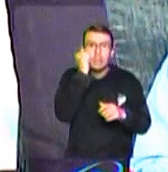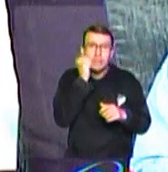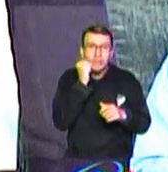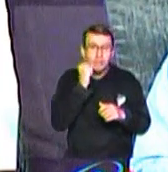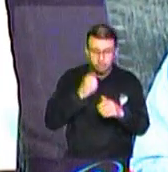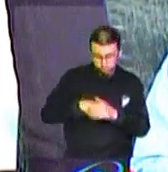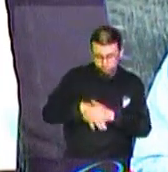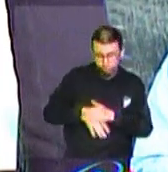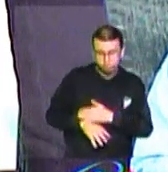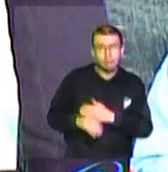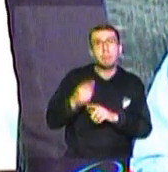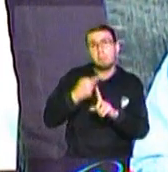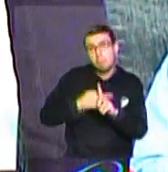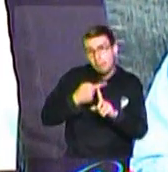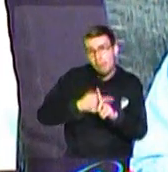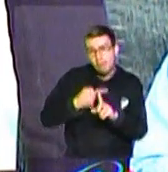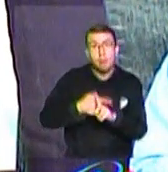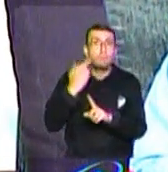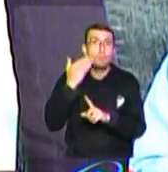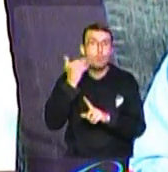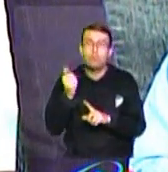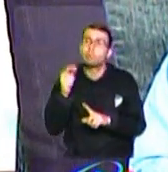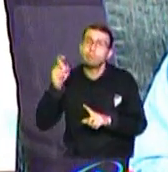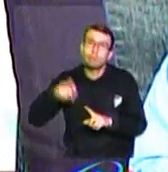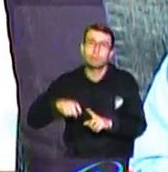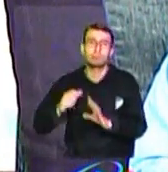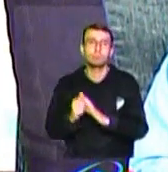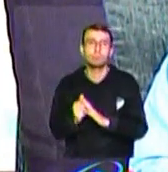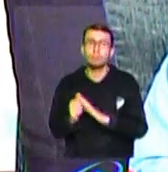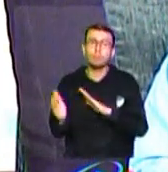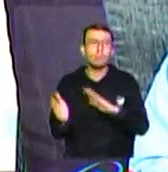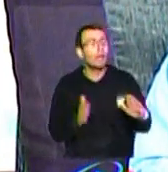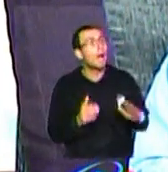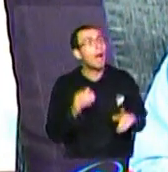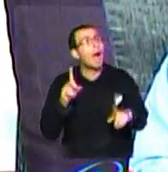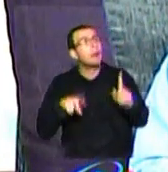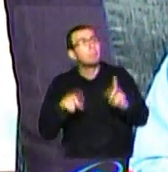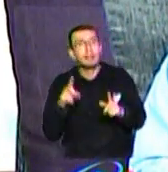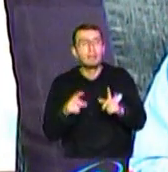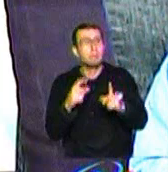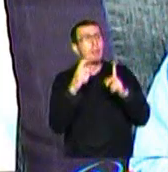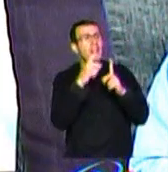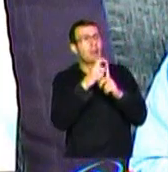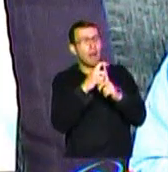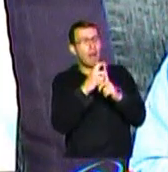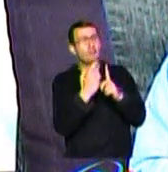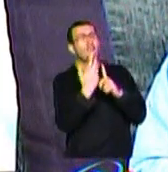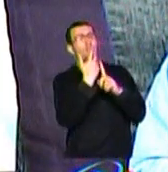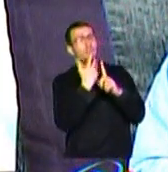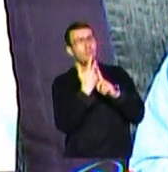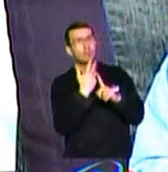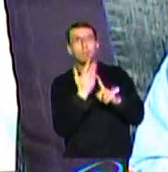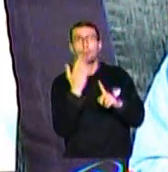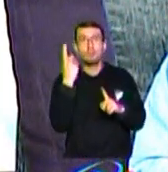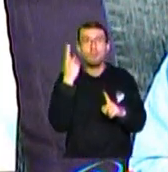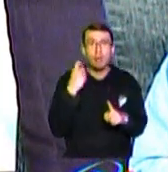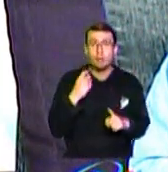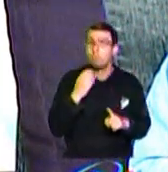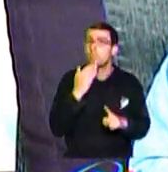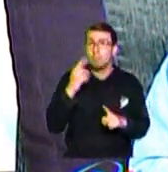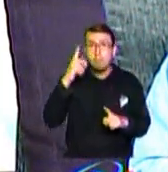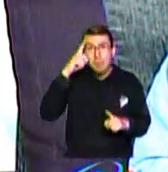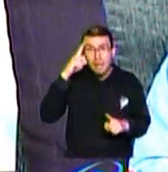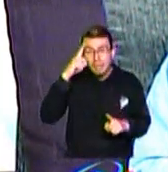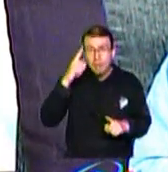importante. Hay palabras que uno le dan mucha información. Falta de aireación. Hemos visto